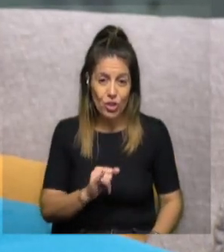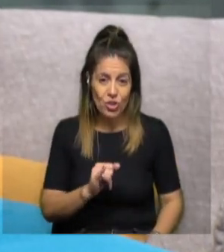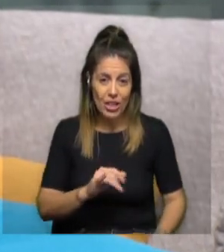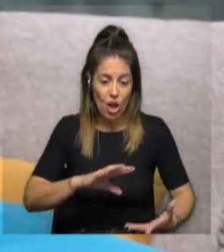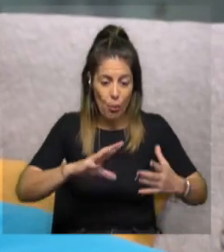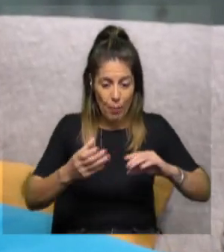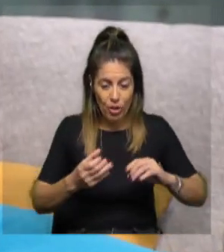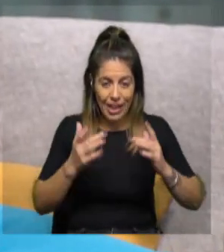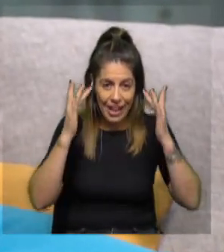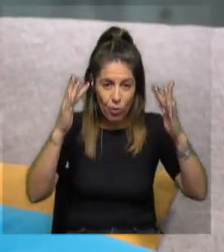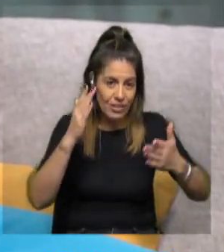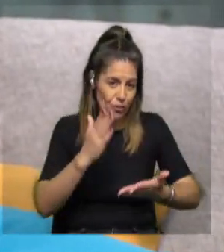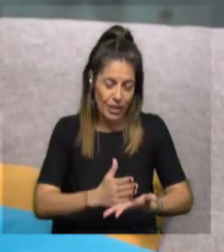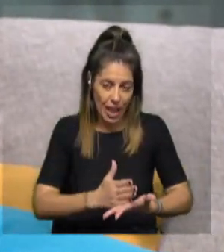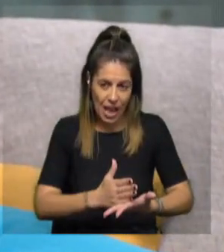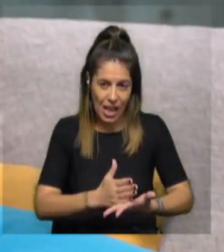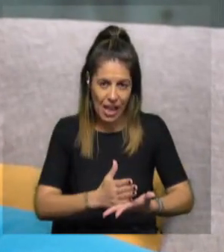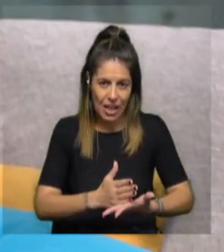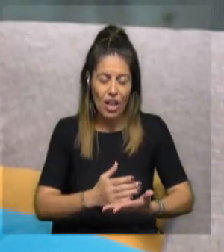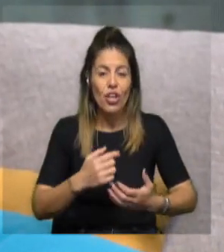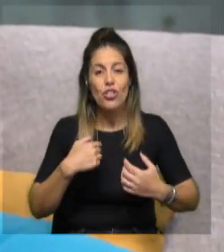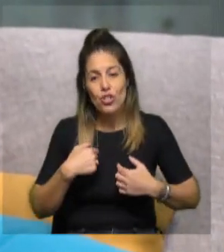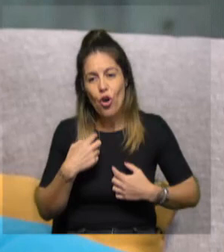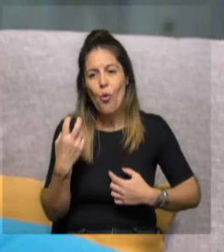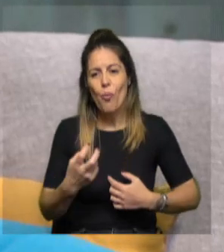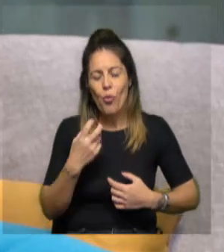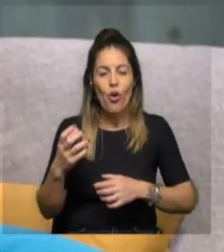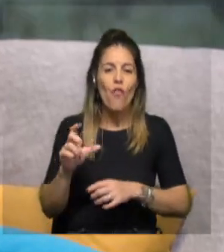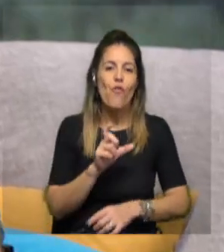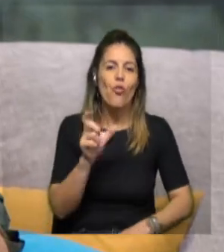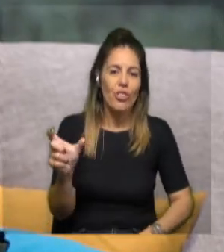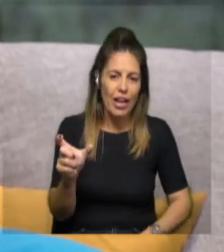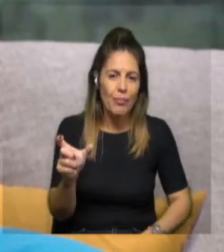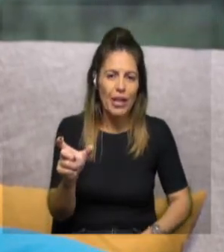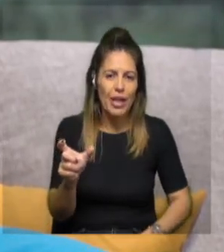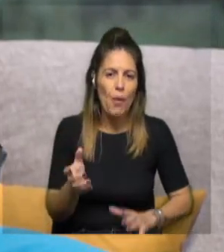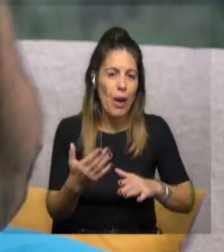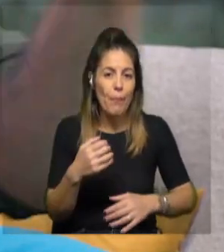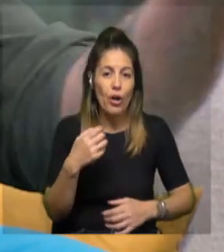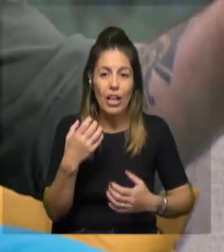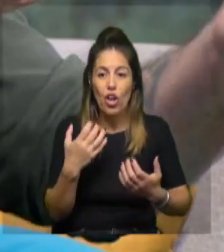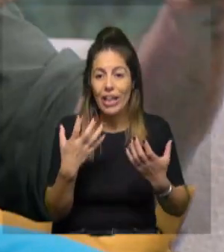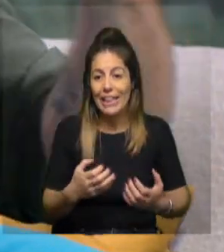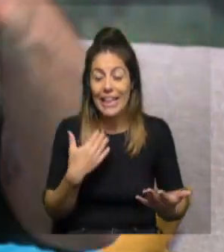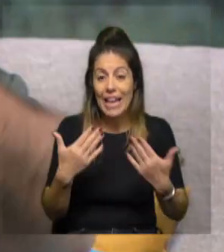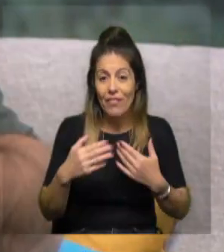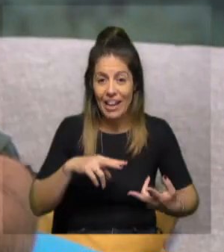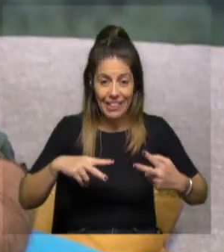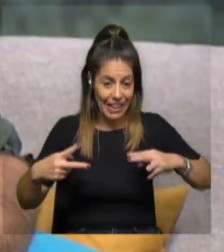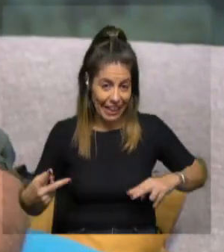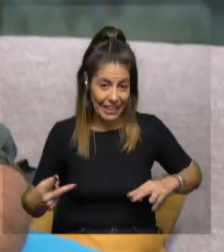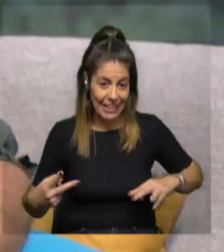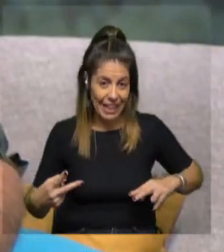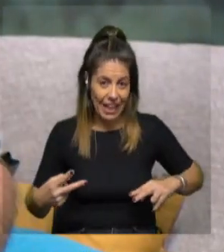la educación final. Lo que pasa es que yo trato de fundarme un poco más porque los que intentan hablar de la genética lo hacen con